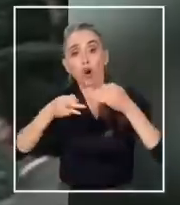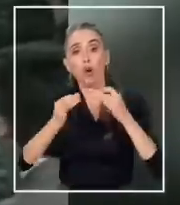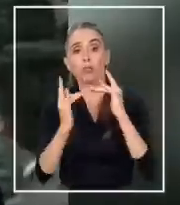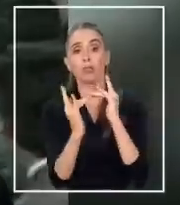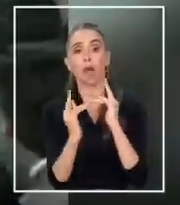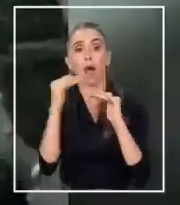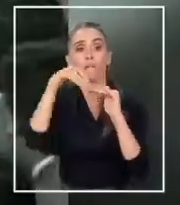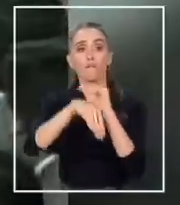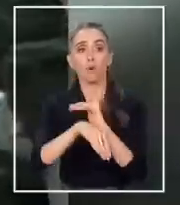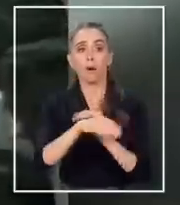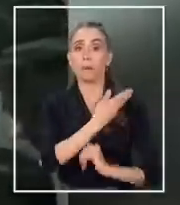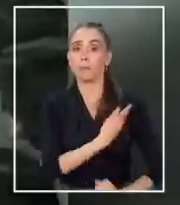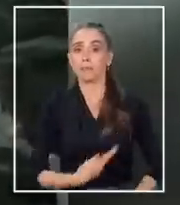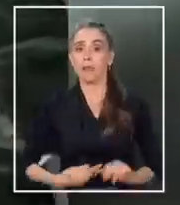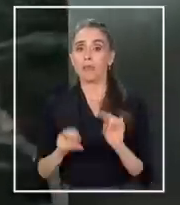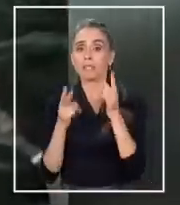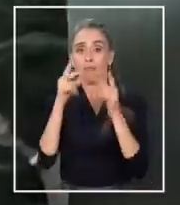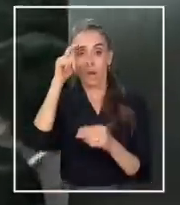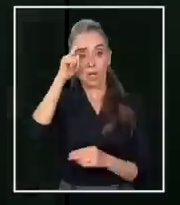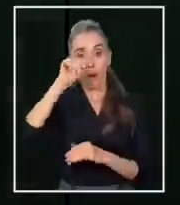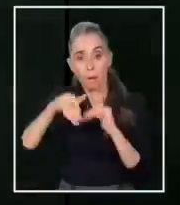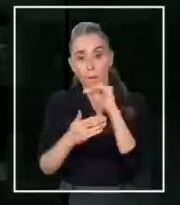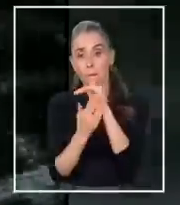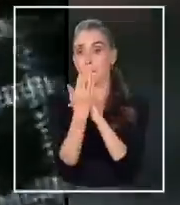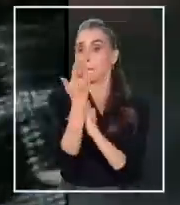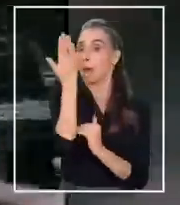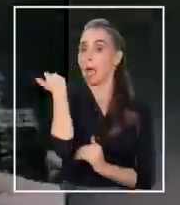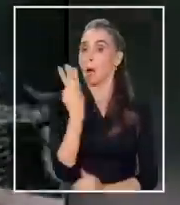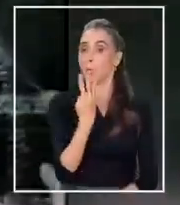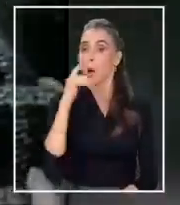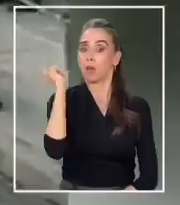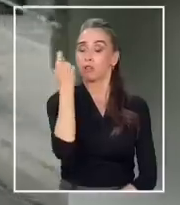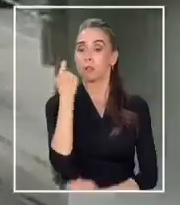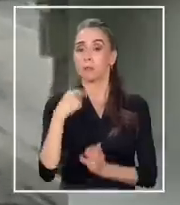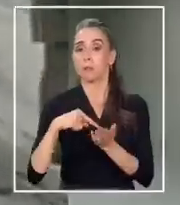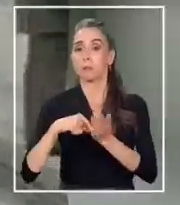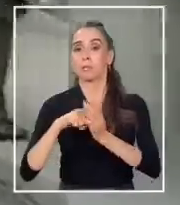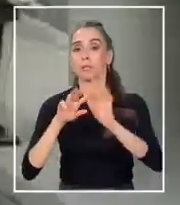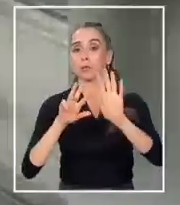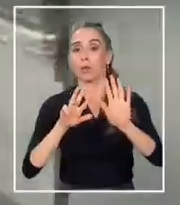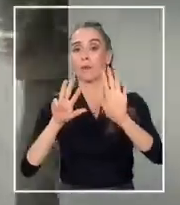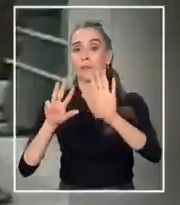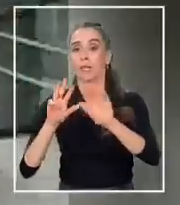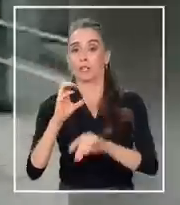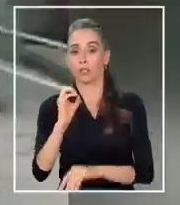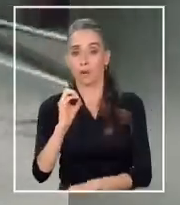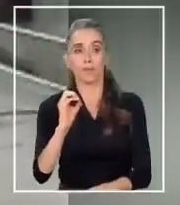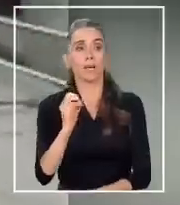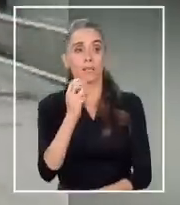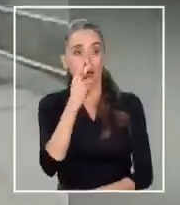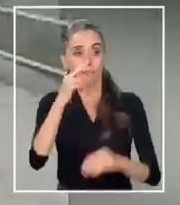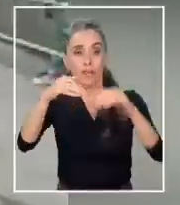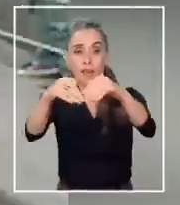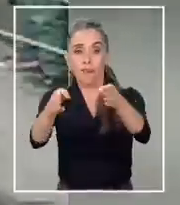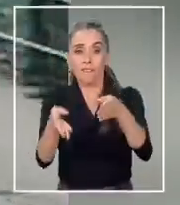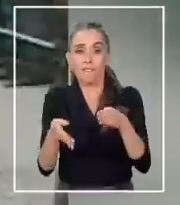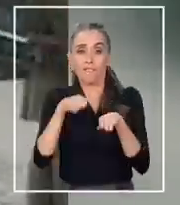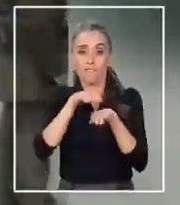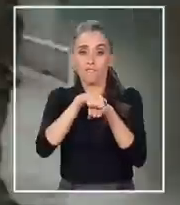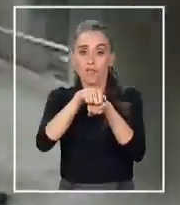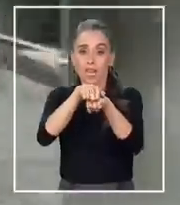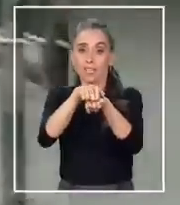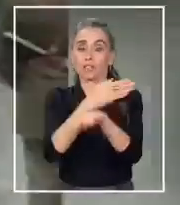del presidente Salvador Allende aquella mañana del 4 de septiembre de 1990. Ahí vemos el féretro